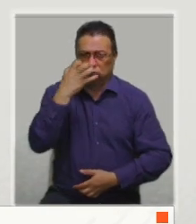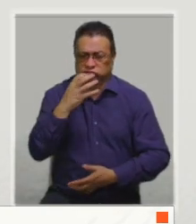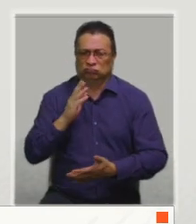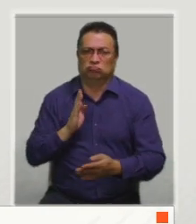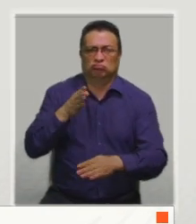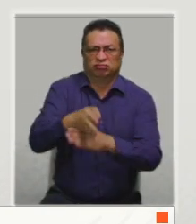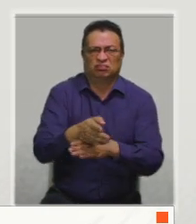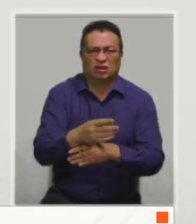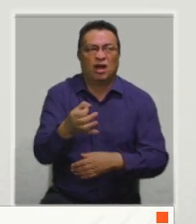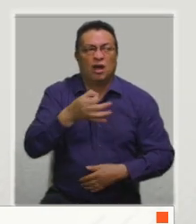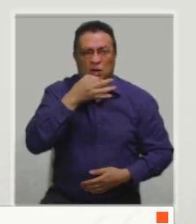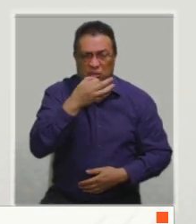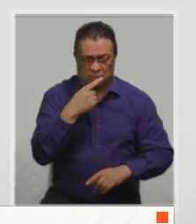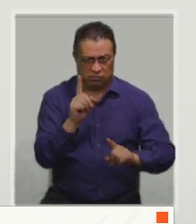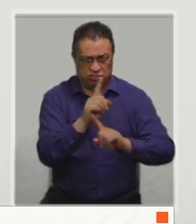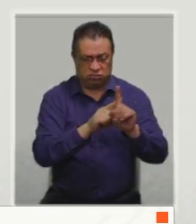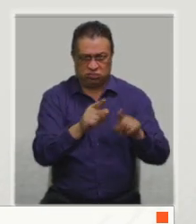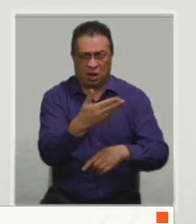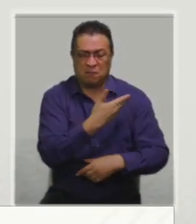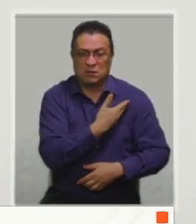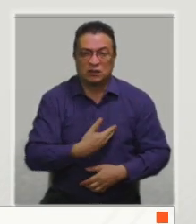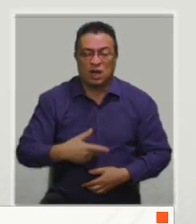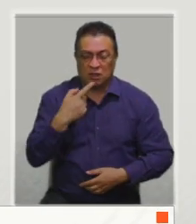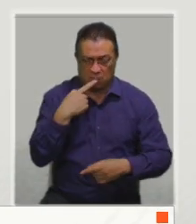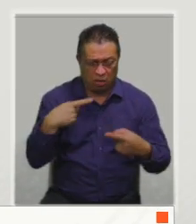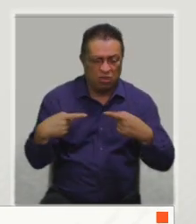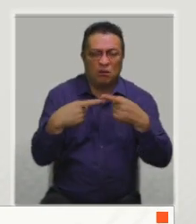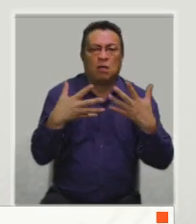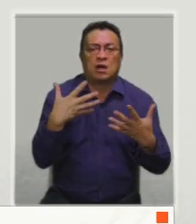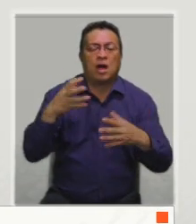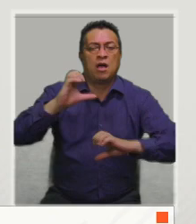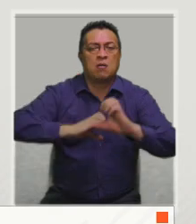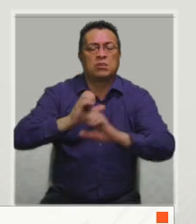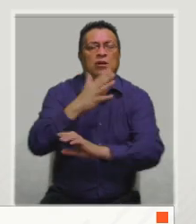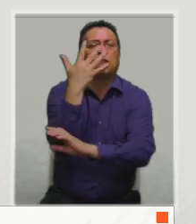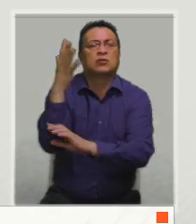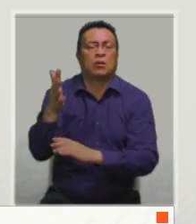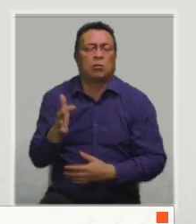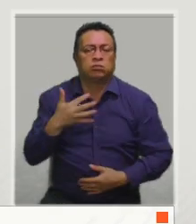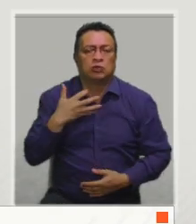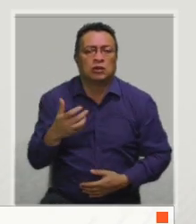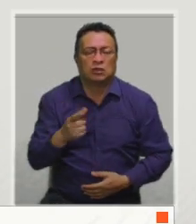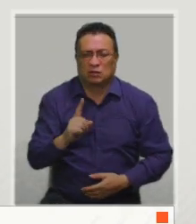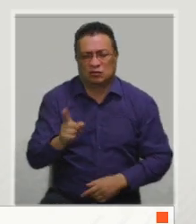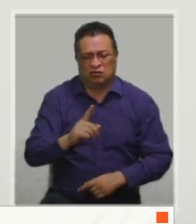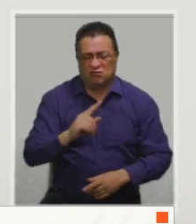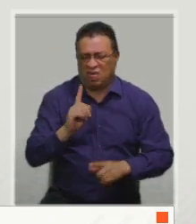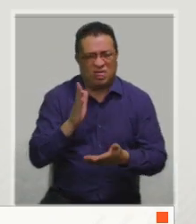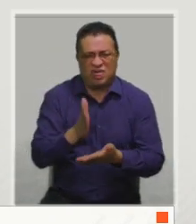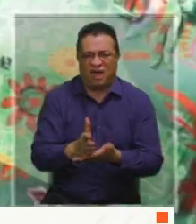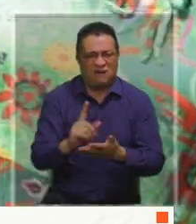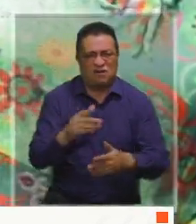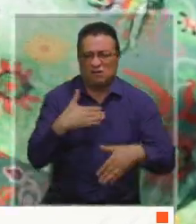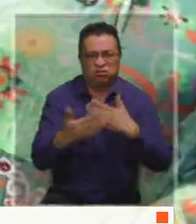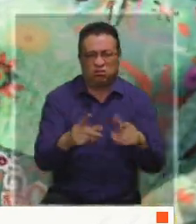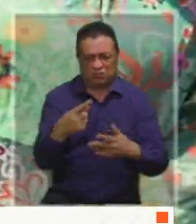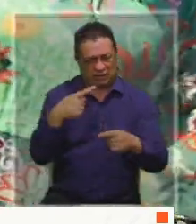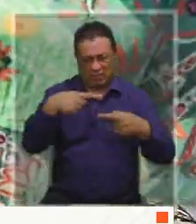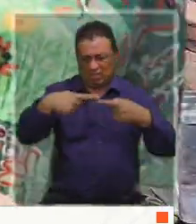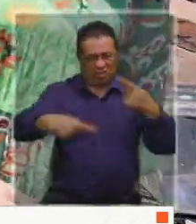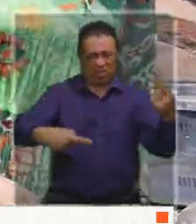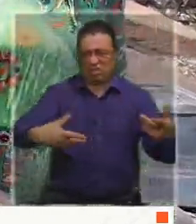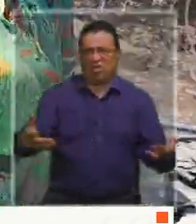una declaración cuestionó que el mandatario abriera un debate por la industria forestal, que calificaron de improcedente y totalmente fuera de